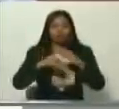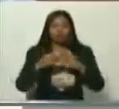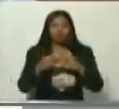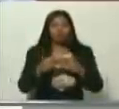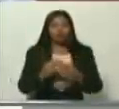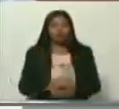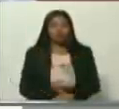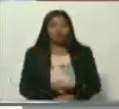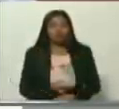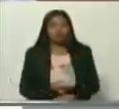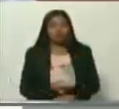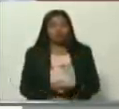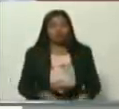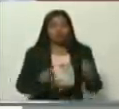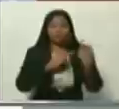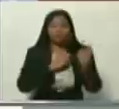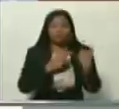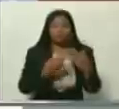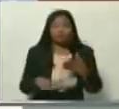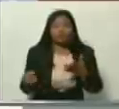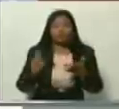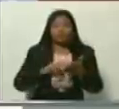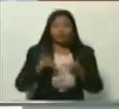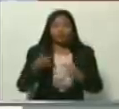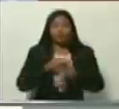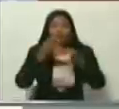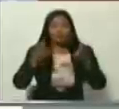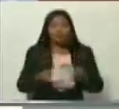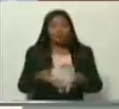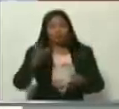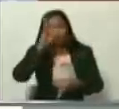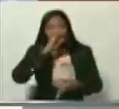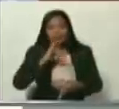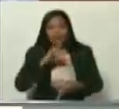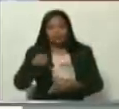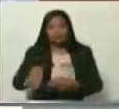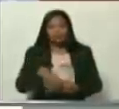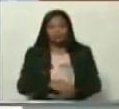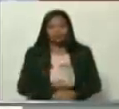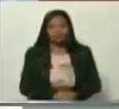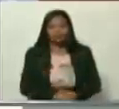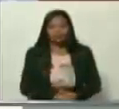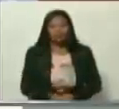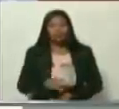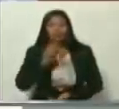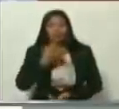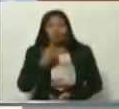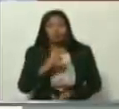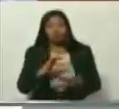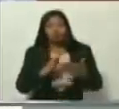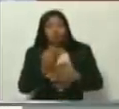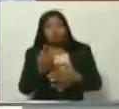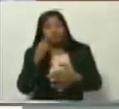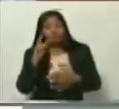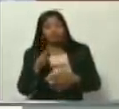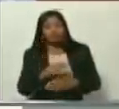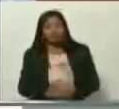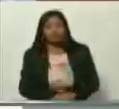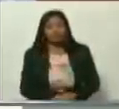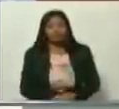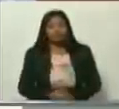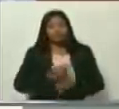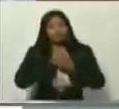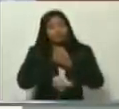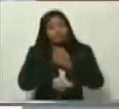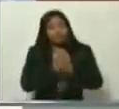de encargado, repito, la gobernación del estado. Bueno, fundamentalmente,